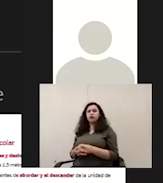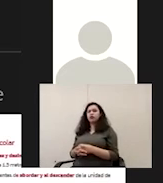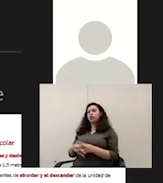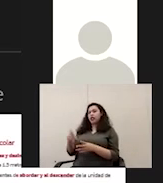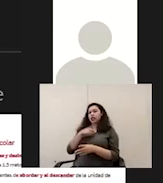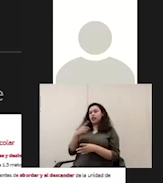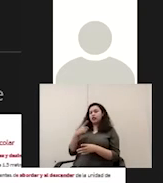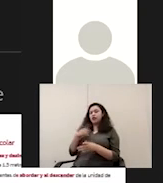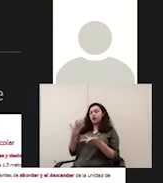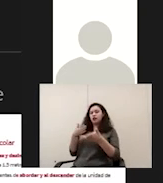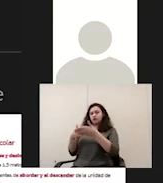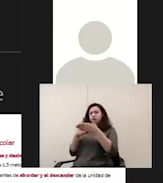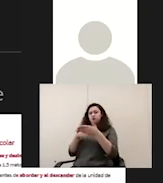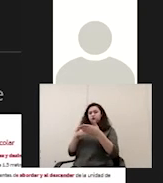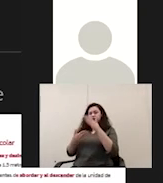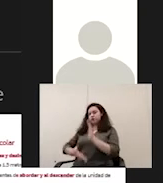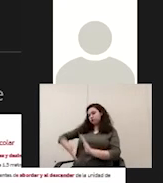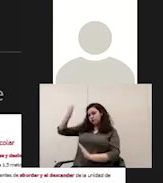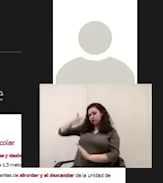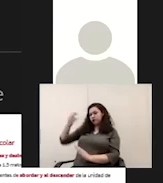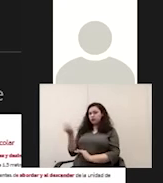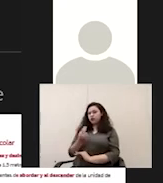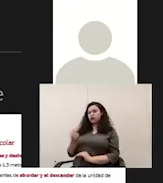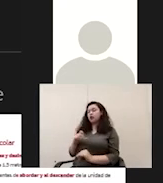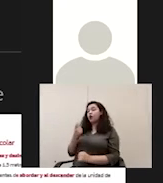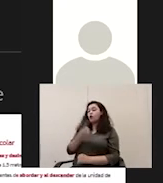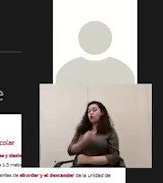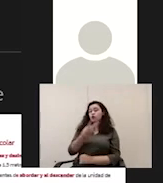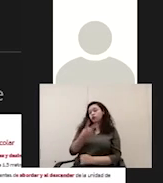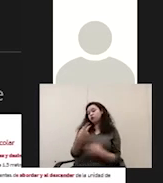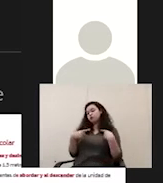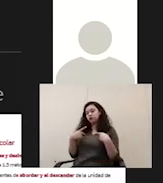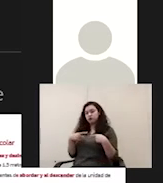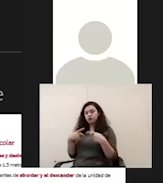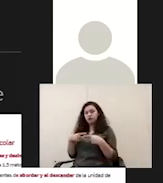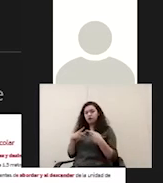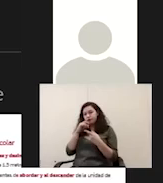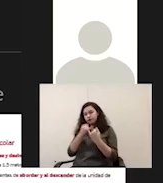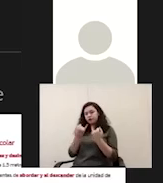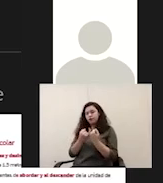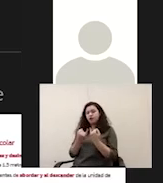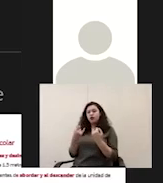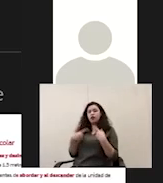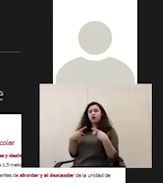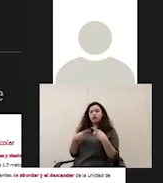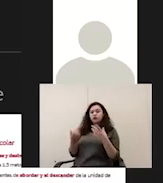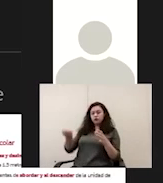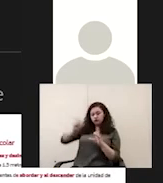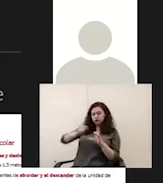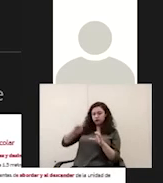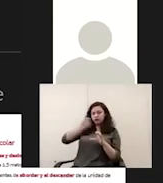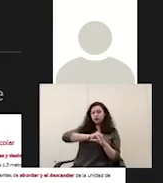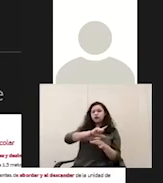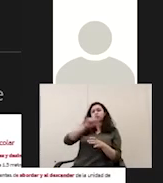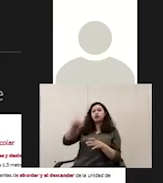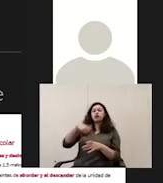poner una barrera física. Si solamente hay una o dos personas y esa misma persona que sirve se encarga de cobrar, pues